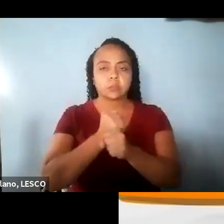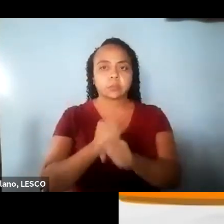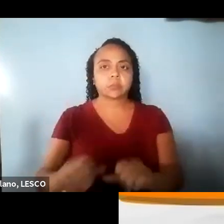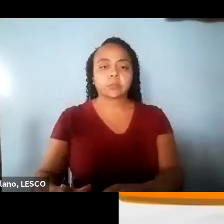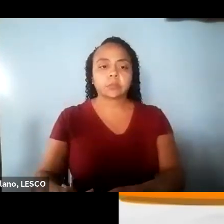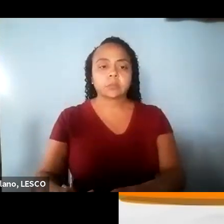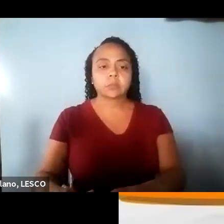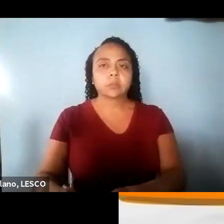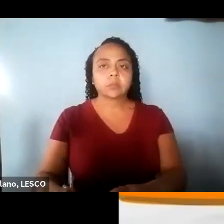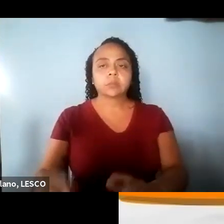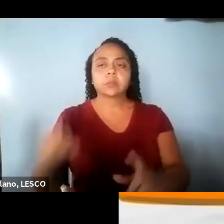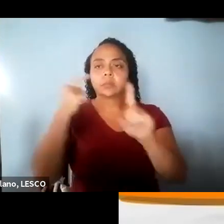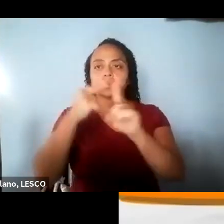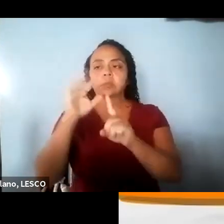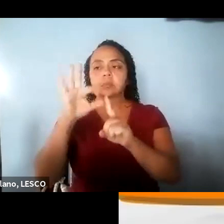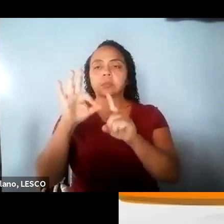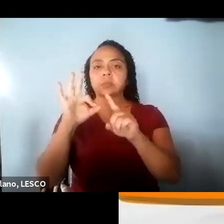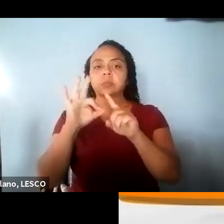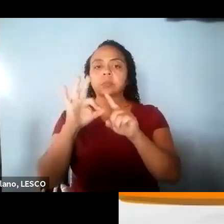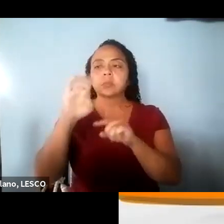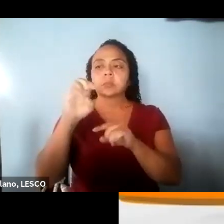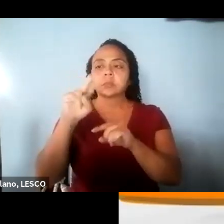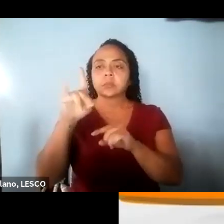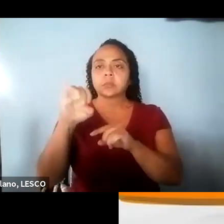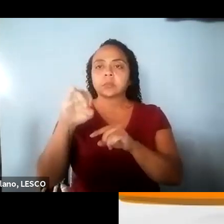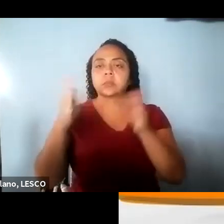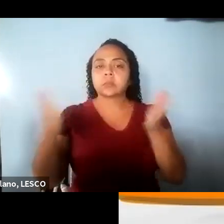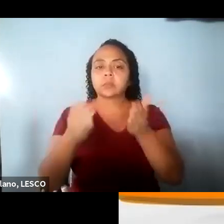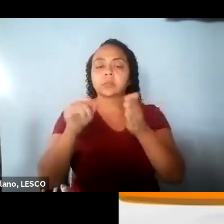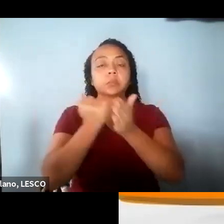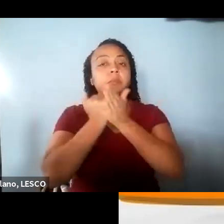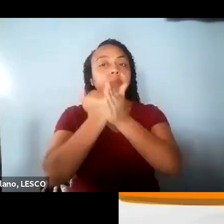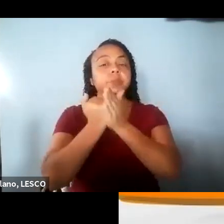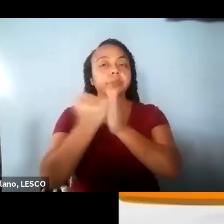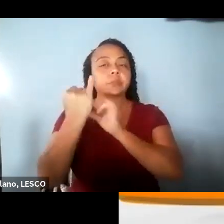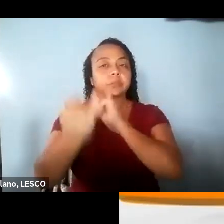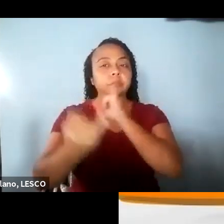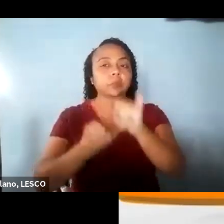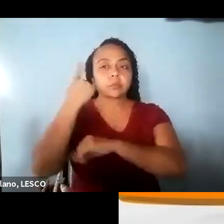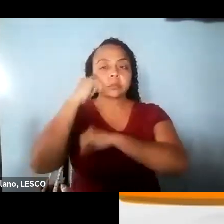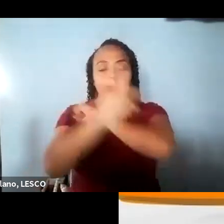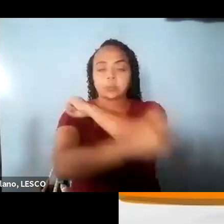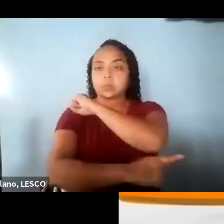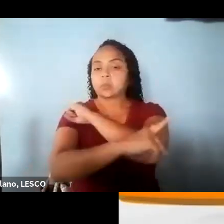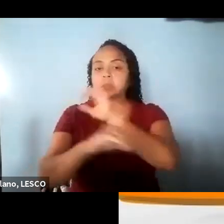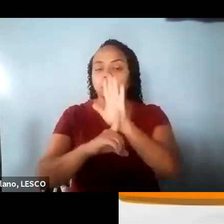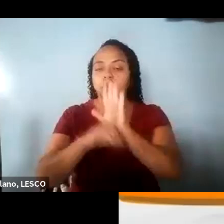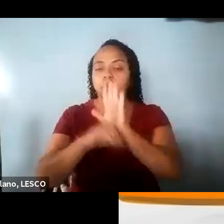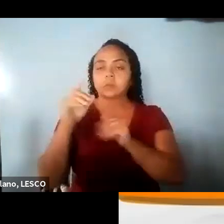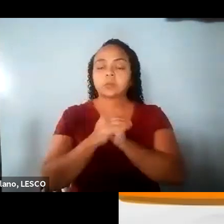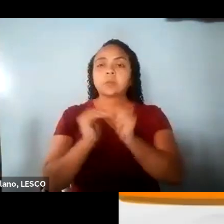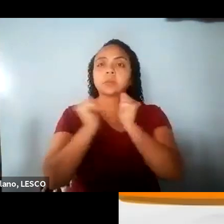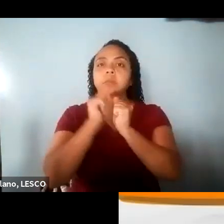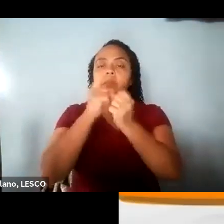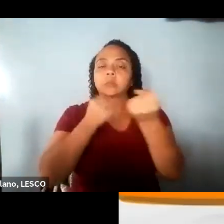meta efe del marco de sendai donde se promueve esta cooperación internacional para los países en desarrollo mediante un apoyo